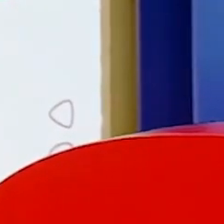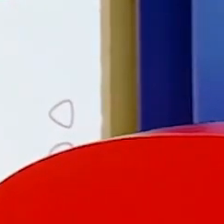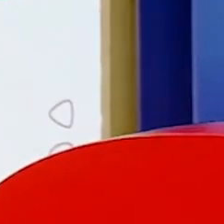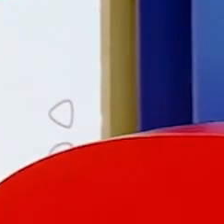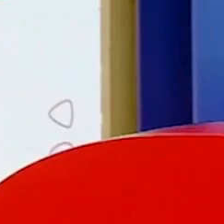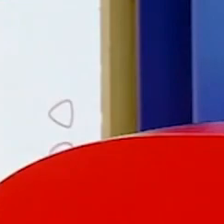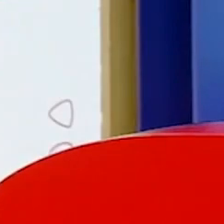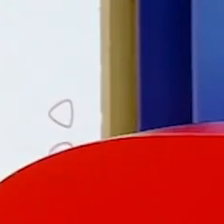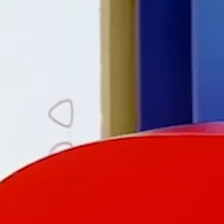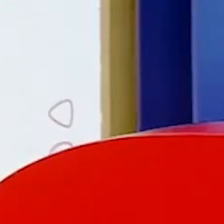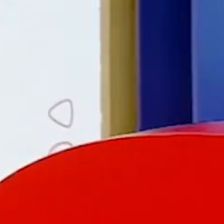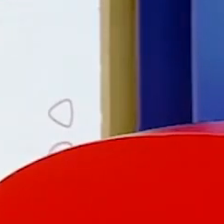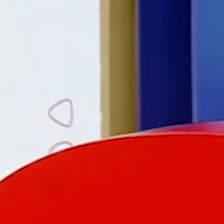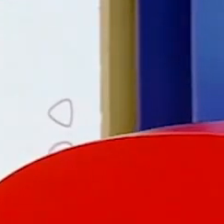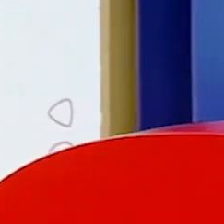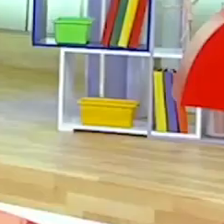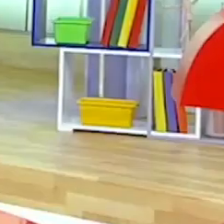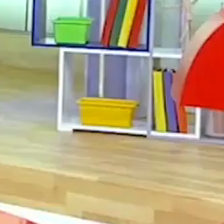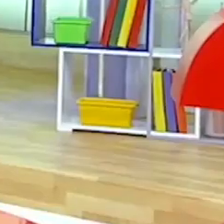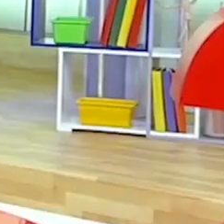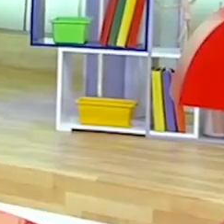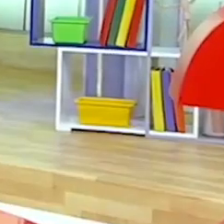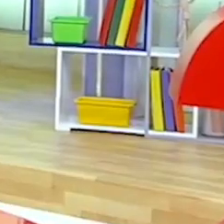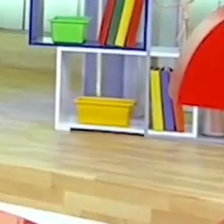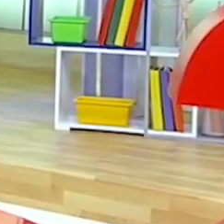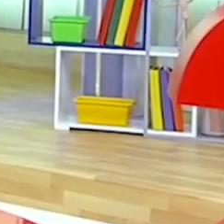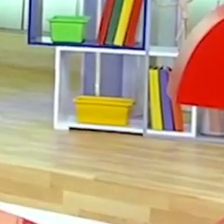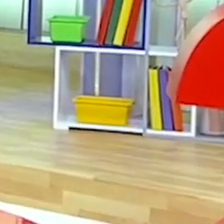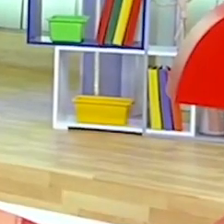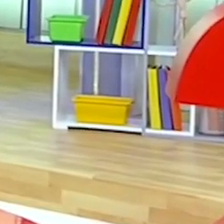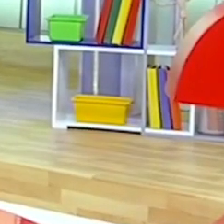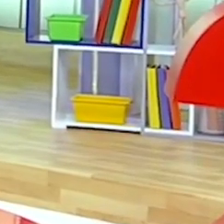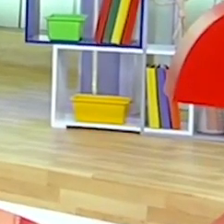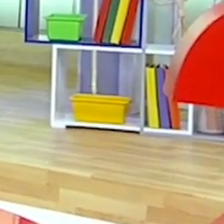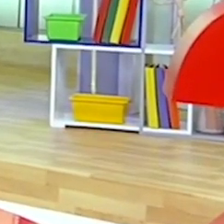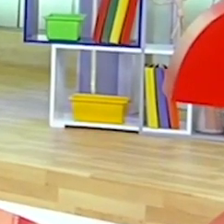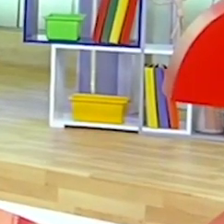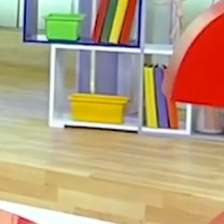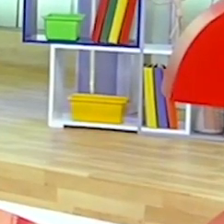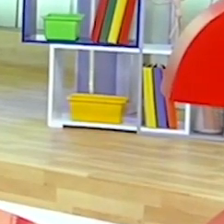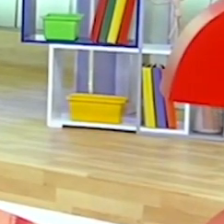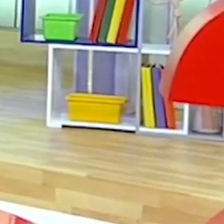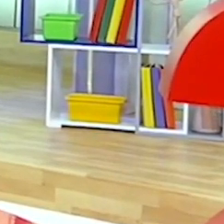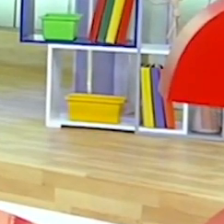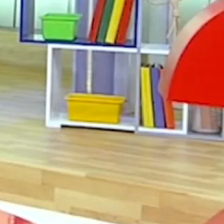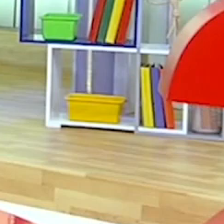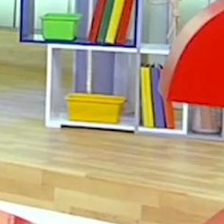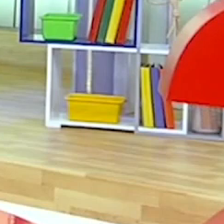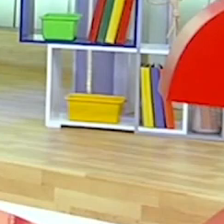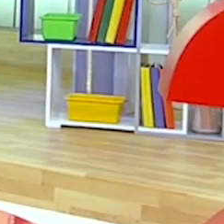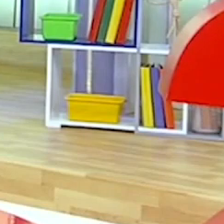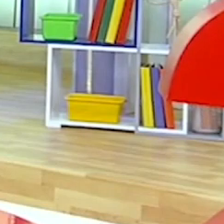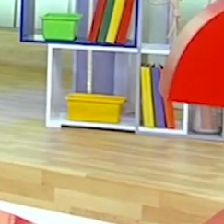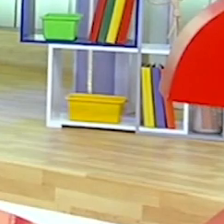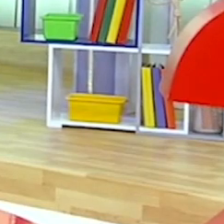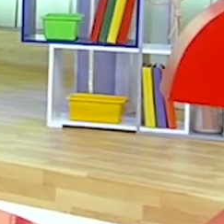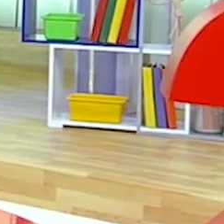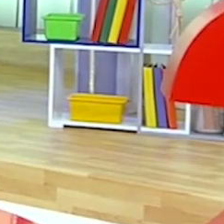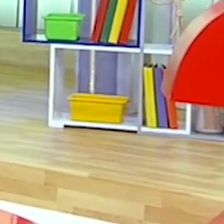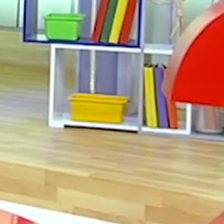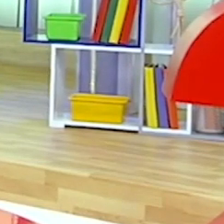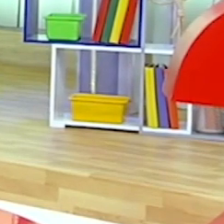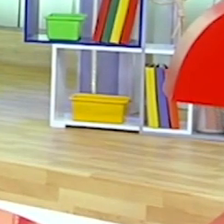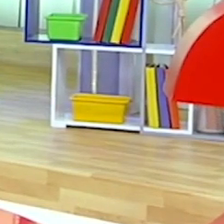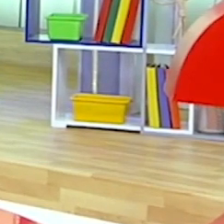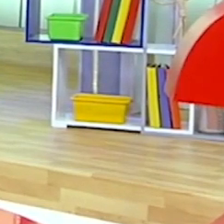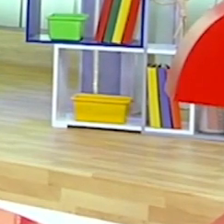descuento para compensar el error. Me di cuenta porque justo ahora estoy esforzándome para utilizar menos electricidad,